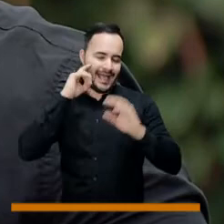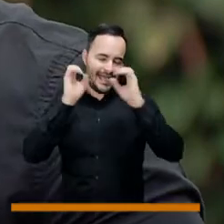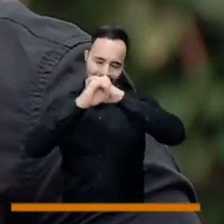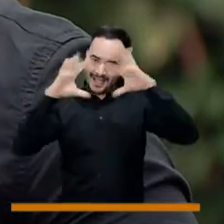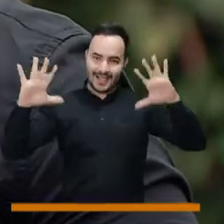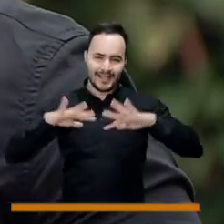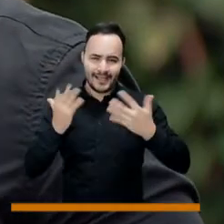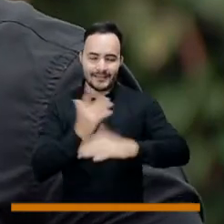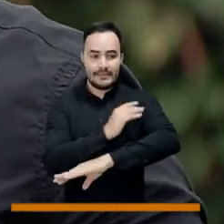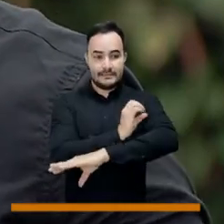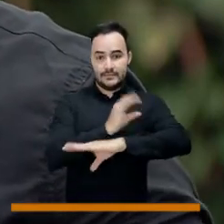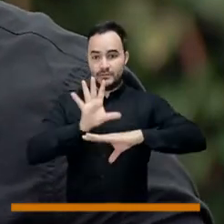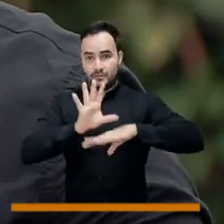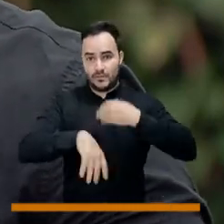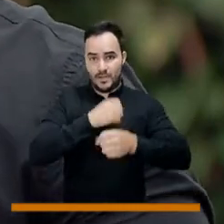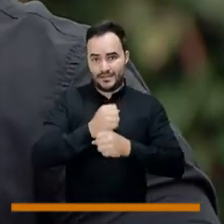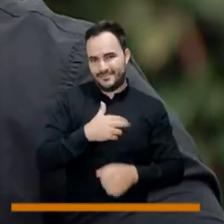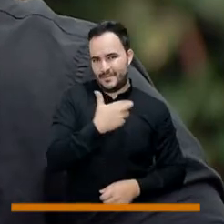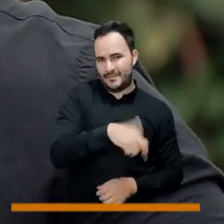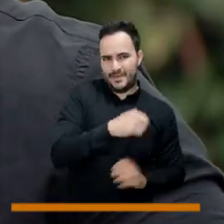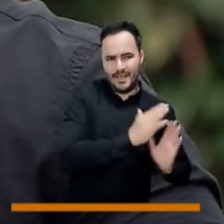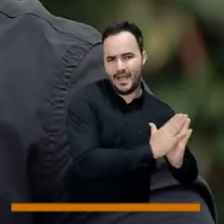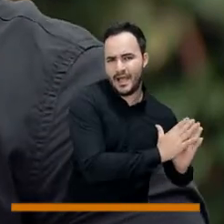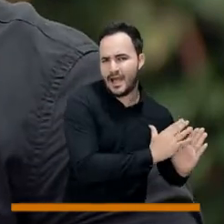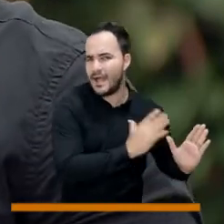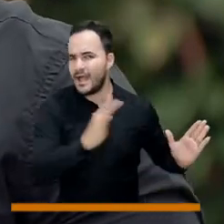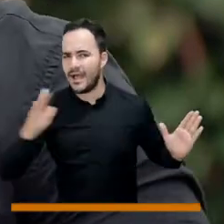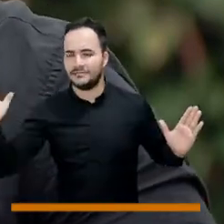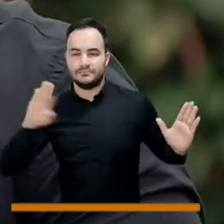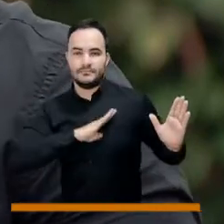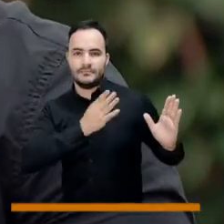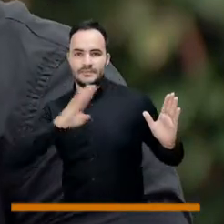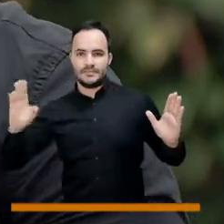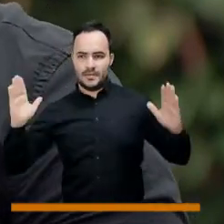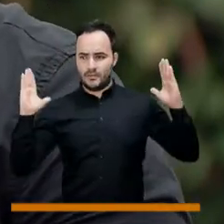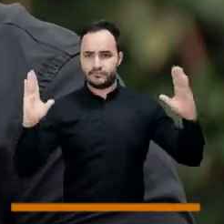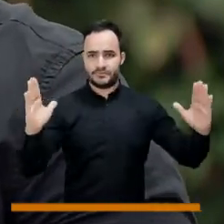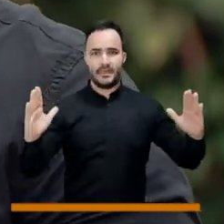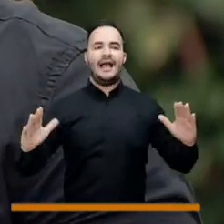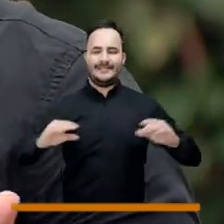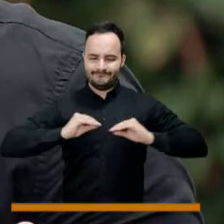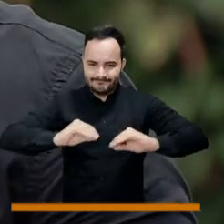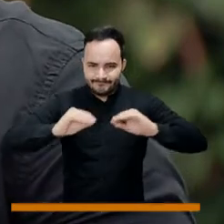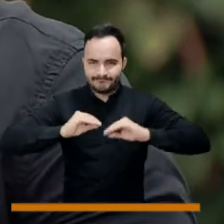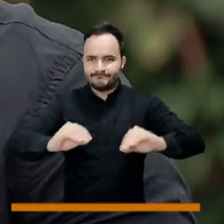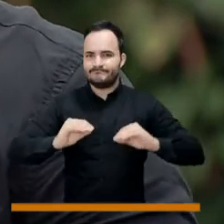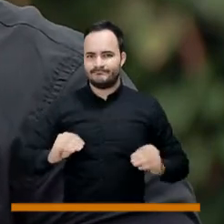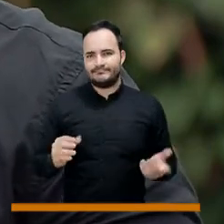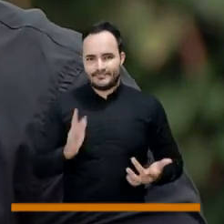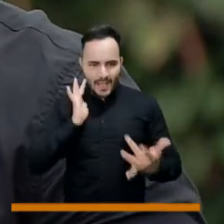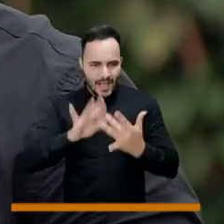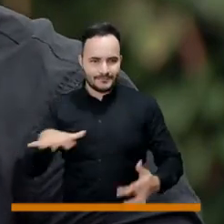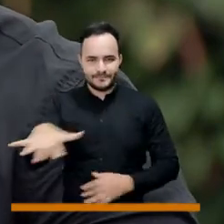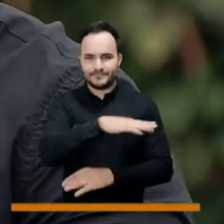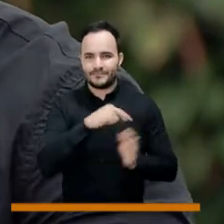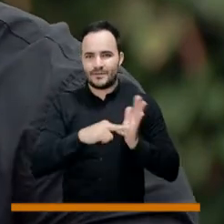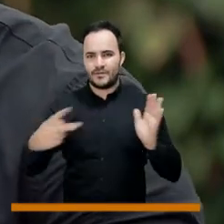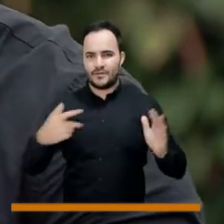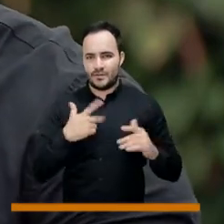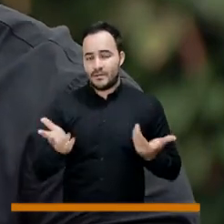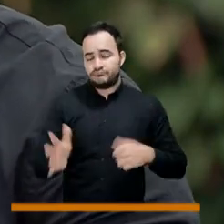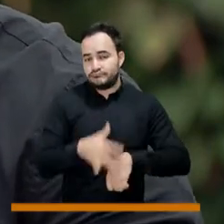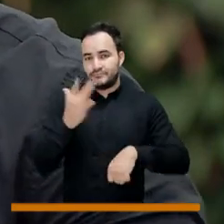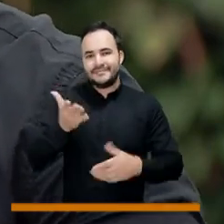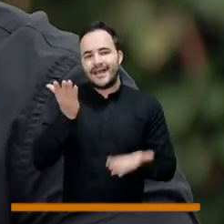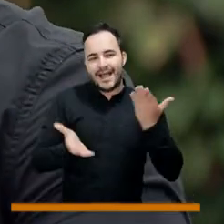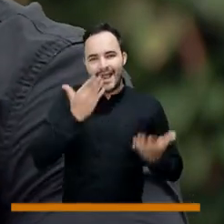infancia hasta el final del bachillerato se van a realizar actividades, se van a realizar acciones de acuerdo a la edad de cada niño que los vaya